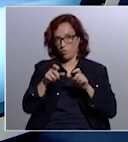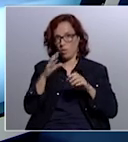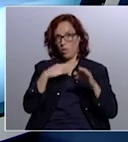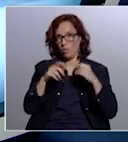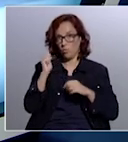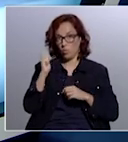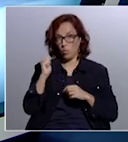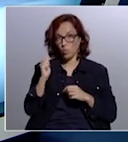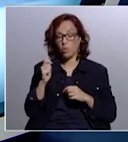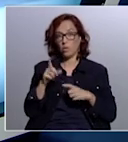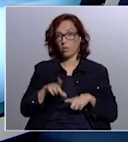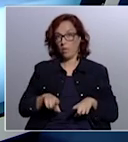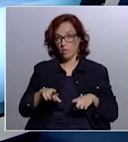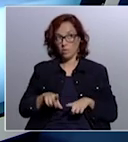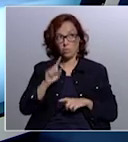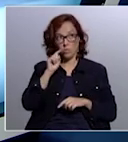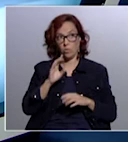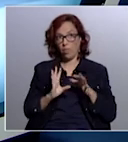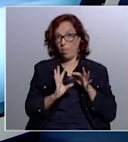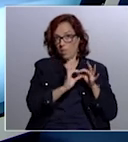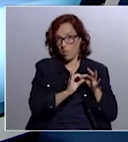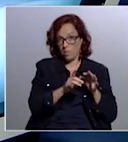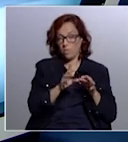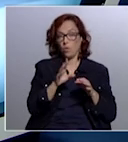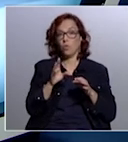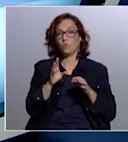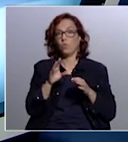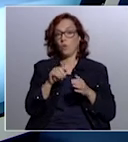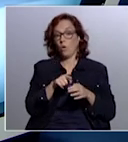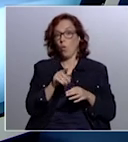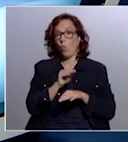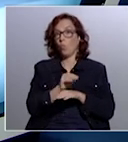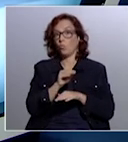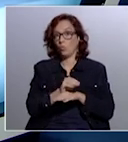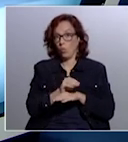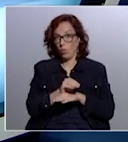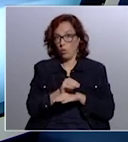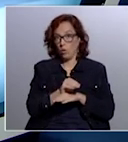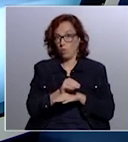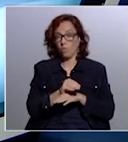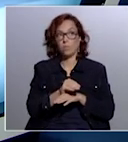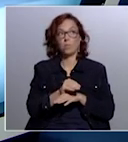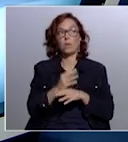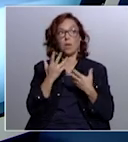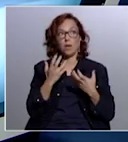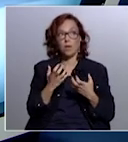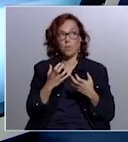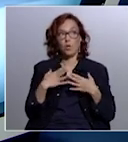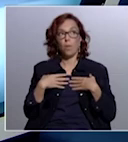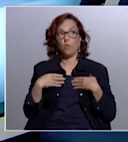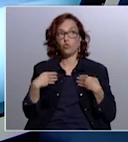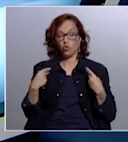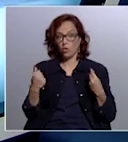un teatro público tiene intendencia de montevideo que dependemos del departamento de cultura y llevamos esas líneas estratégicas adelante entonces queremos emocionar